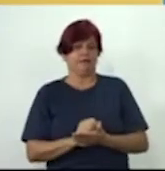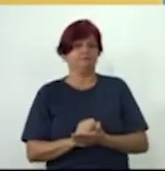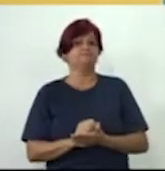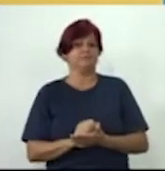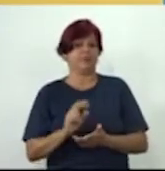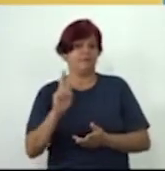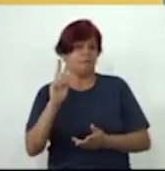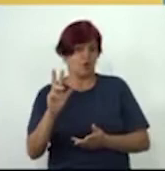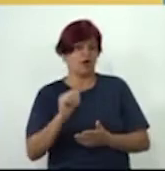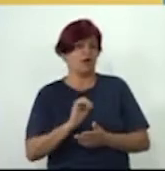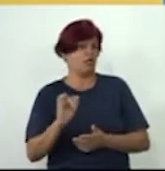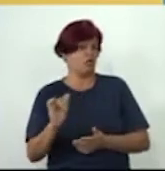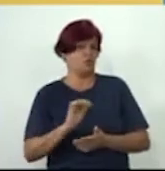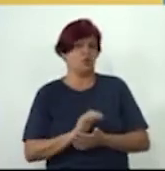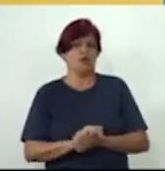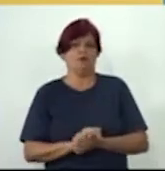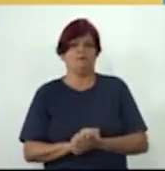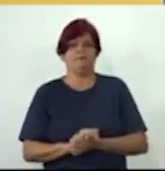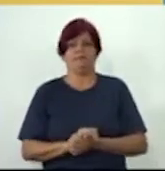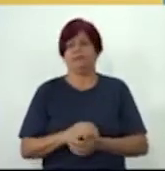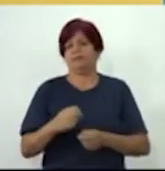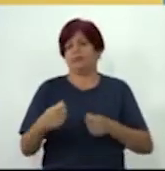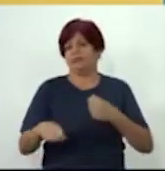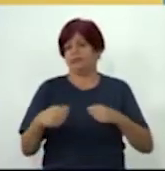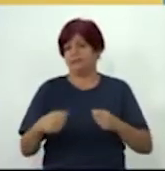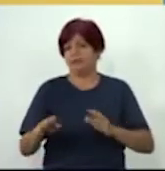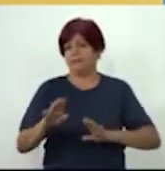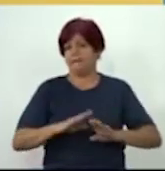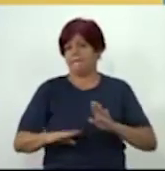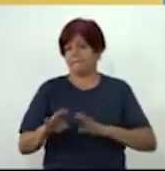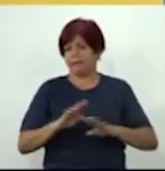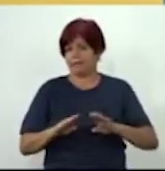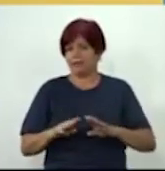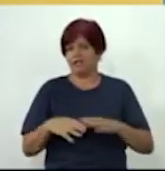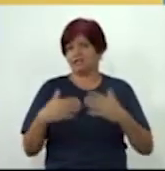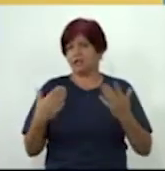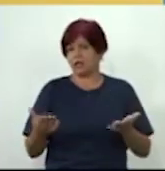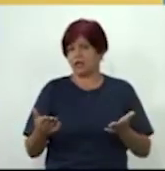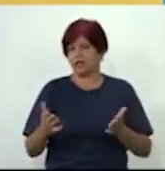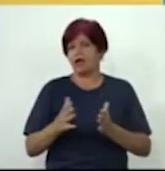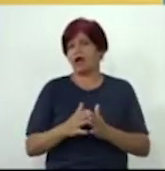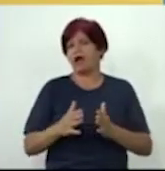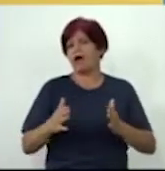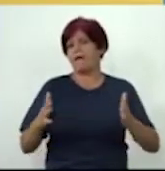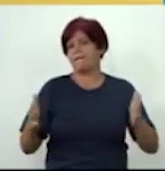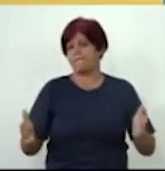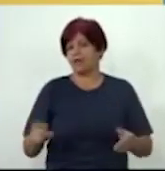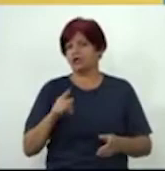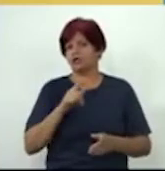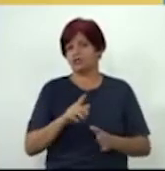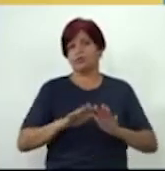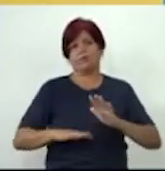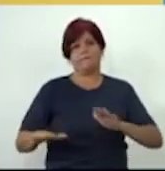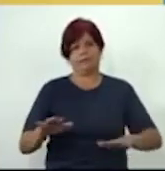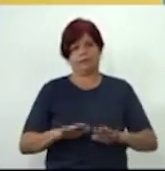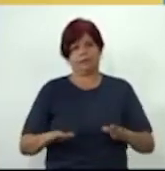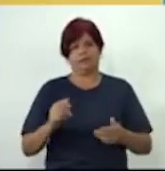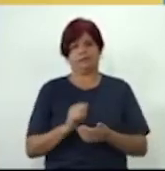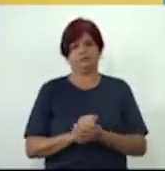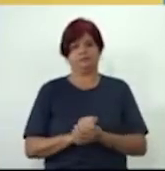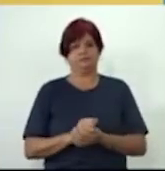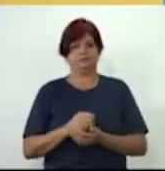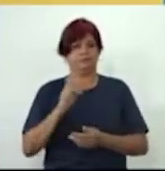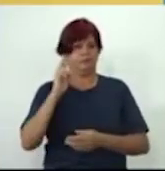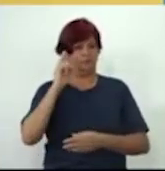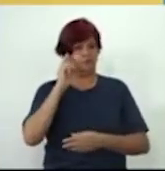vocales, por lo cual deben prepararse en función de ampliar su preparación. Debemos